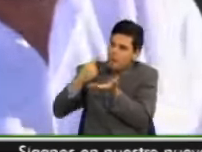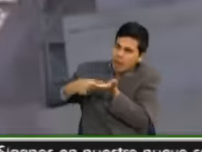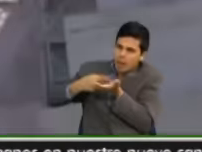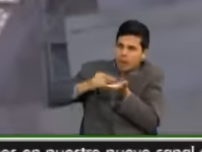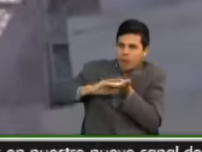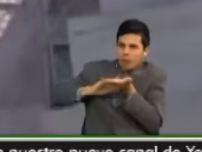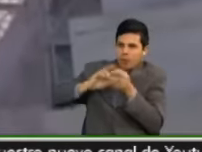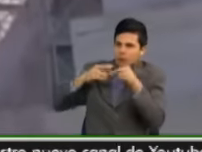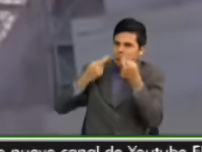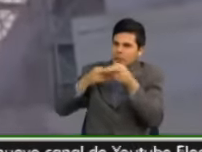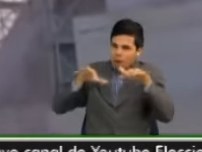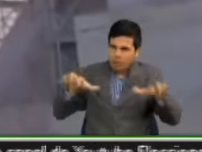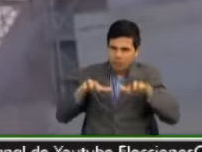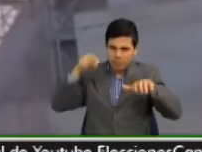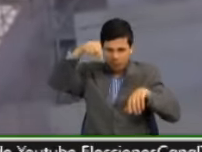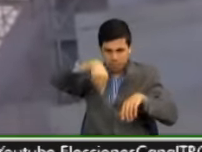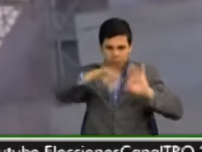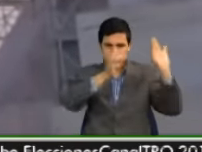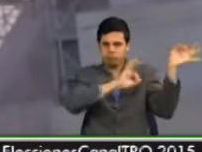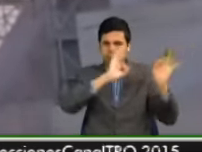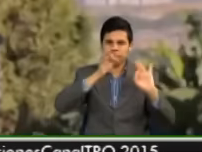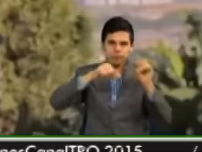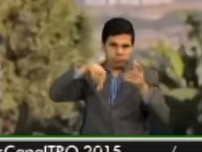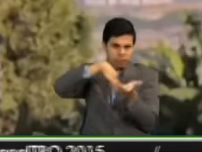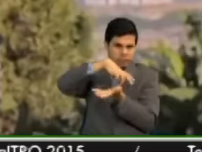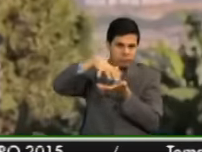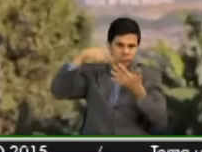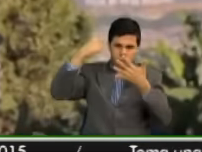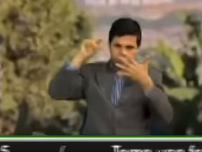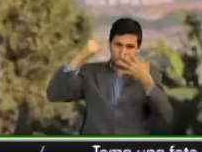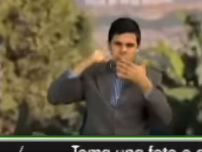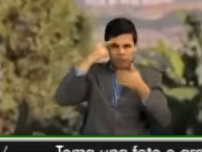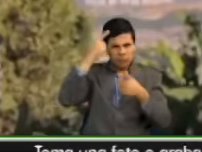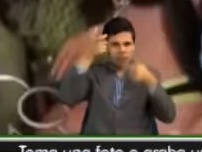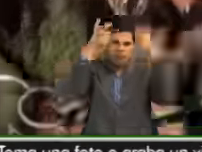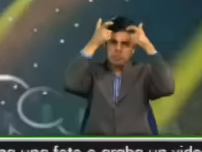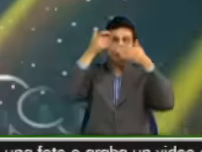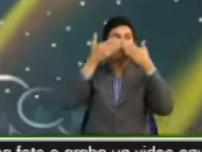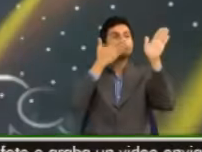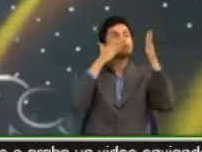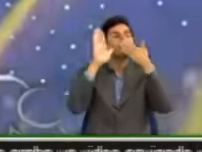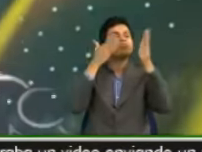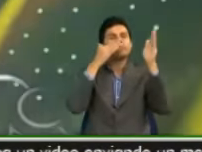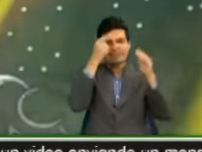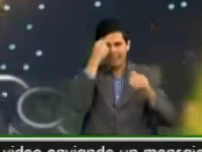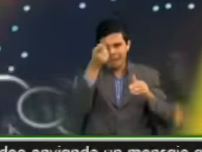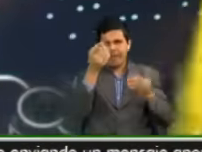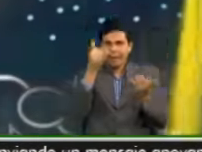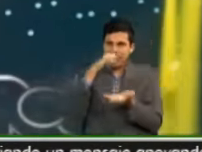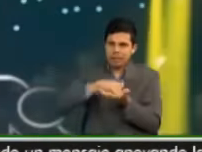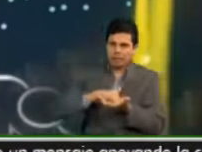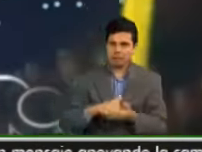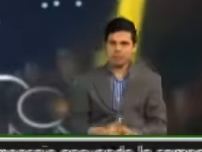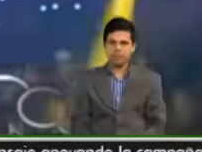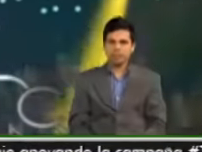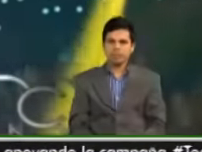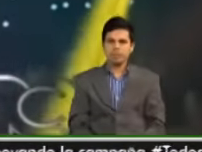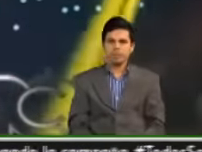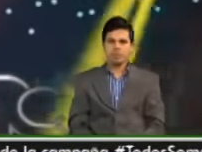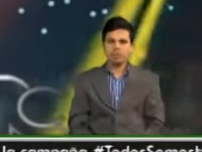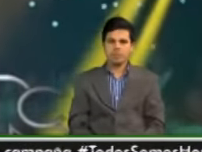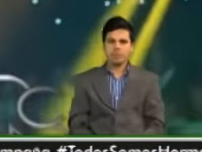una serie de eventos que se realizarán en el departamento en el desarrollo del Concurso Nacional de Belleza.